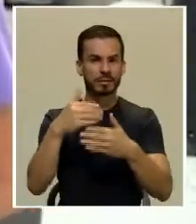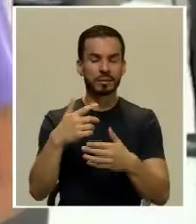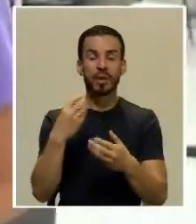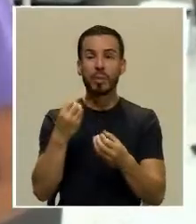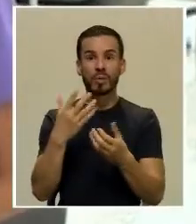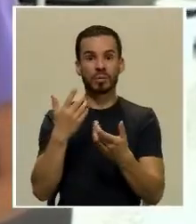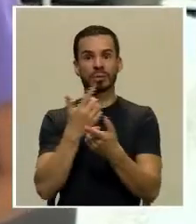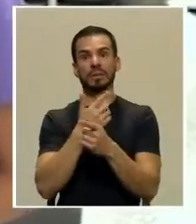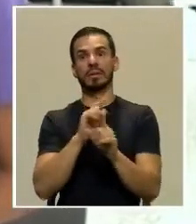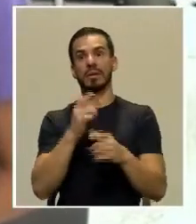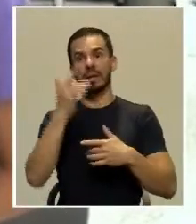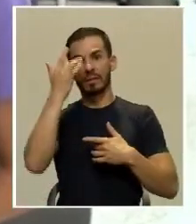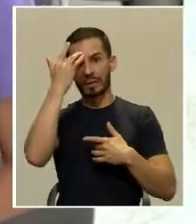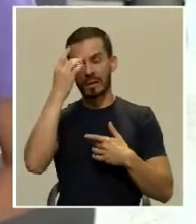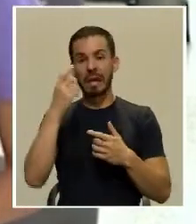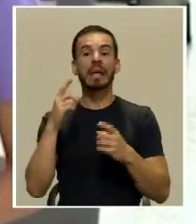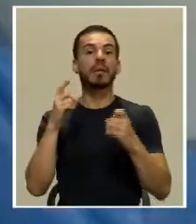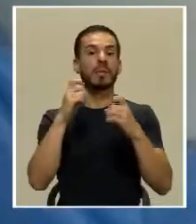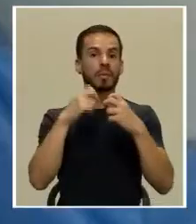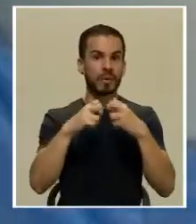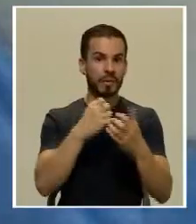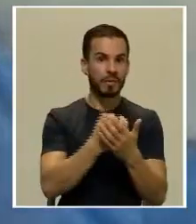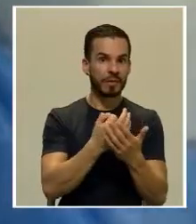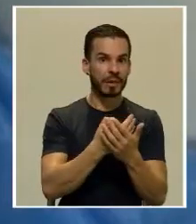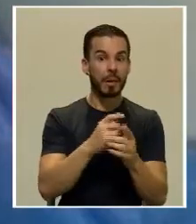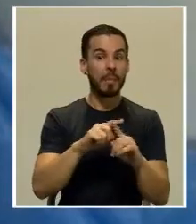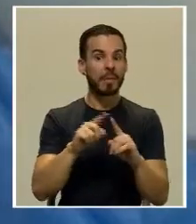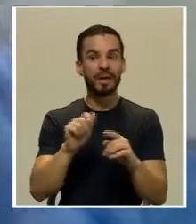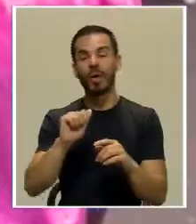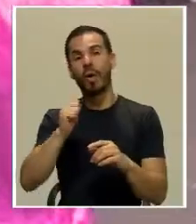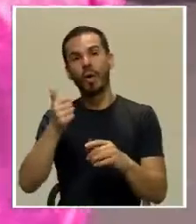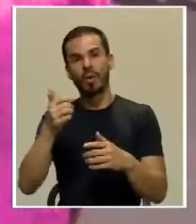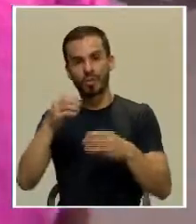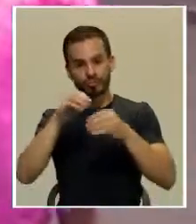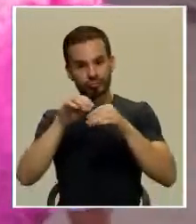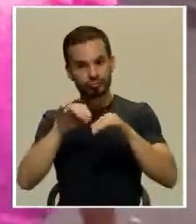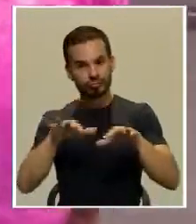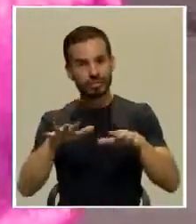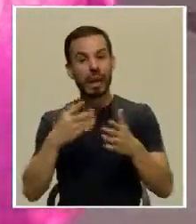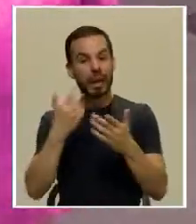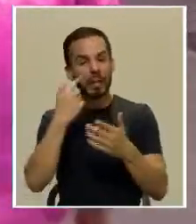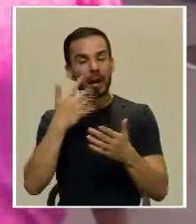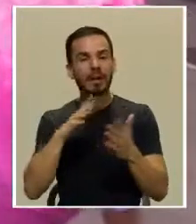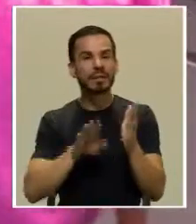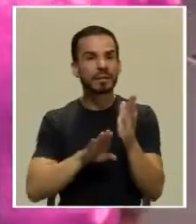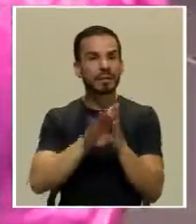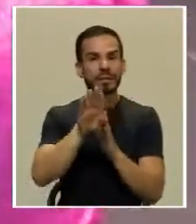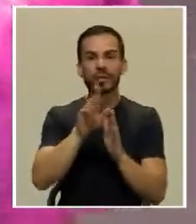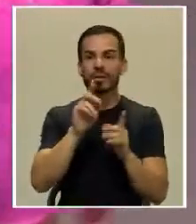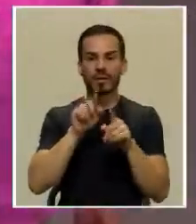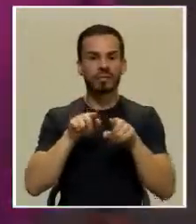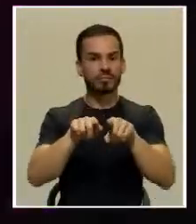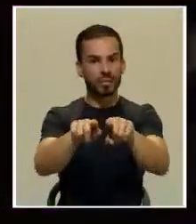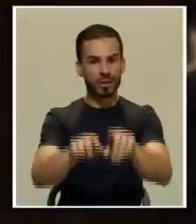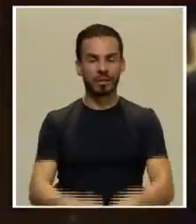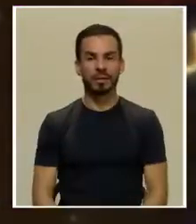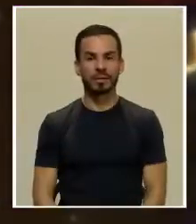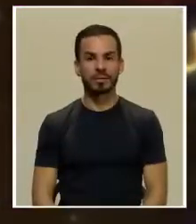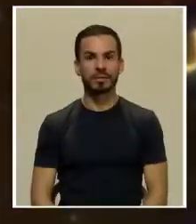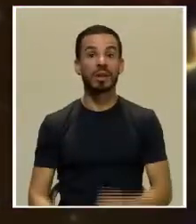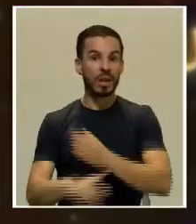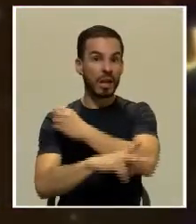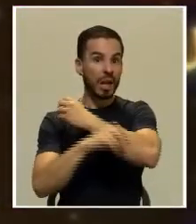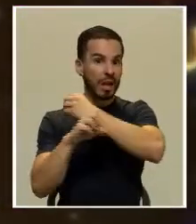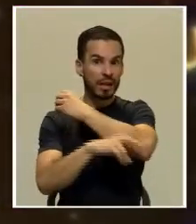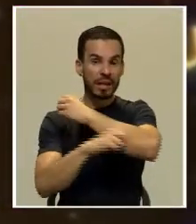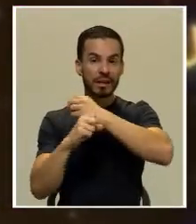logrado librarse del virus y hasta de la crisis financiera, pero no de otra pandemia que parece desarrollarse en paralelo, la de las